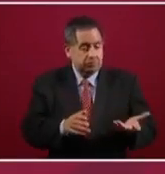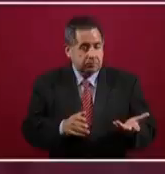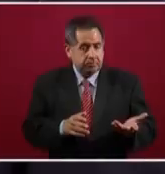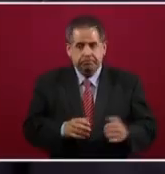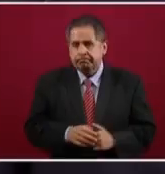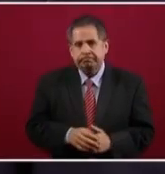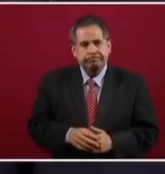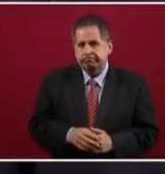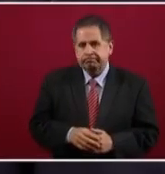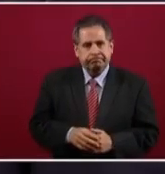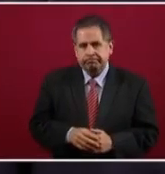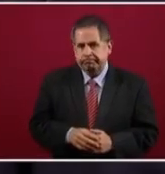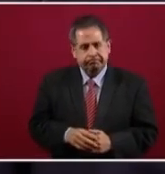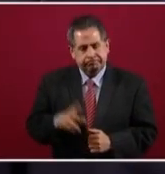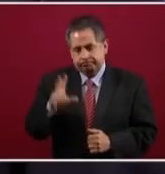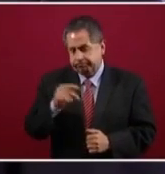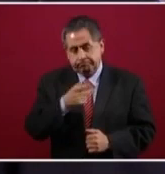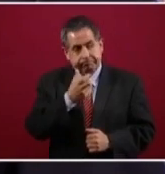No.